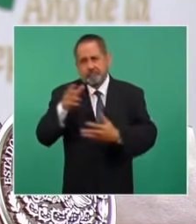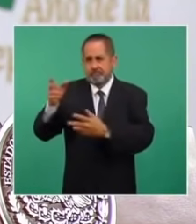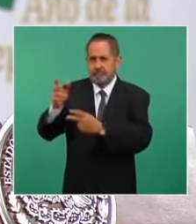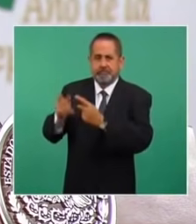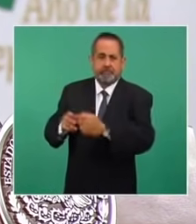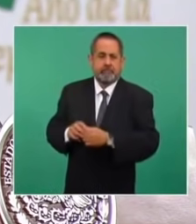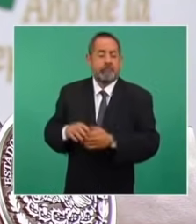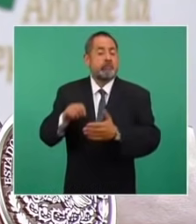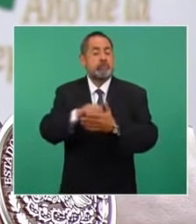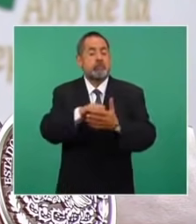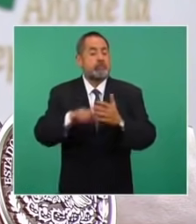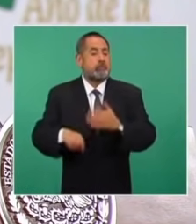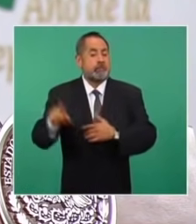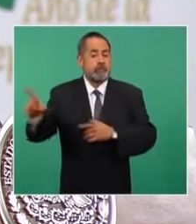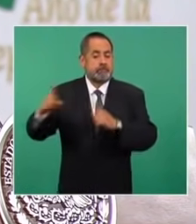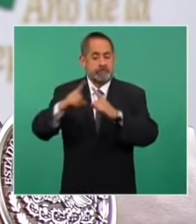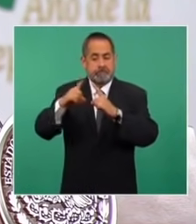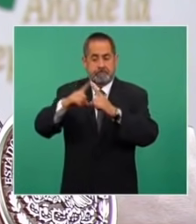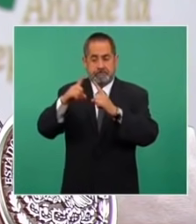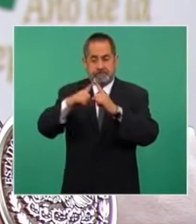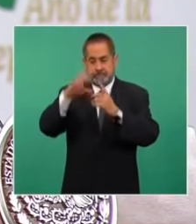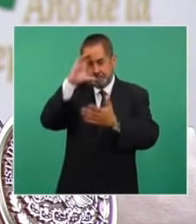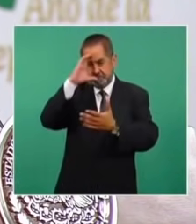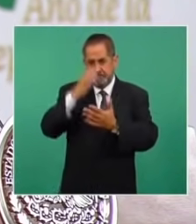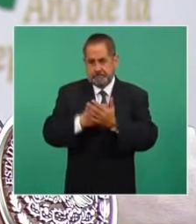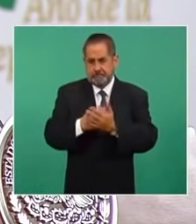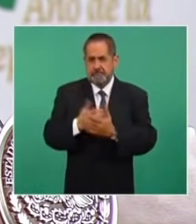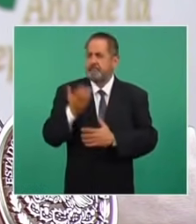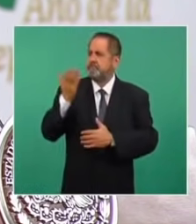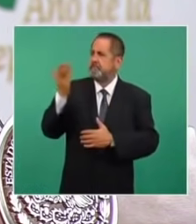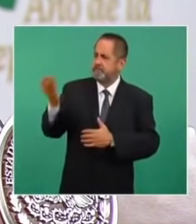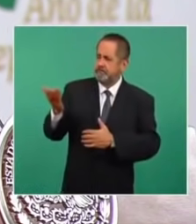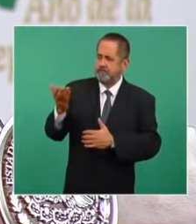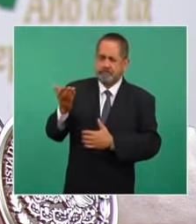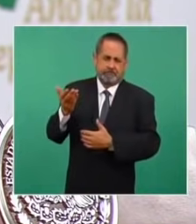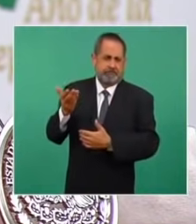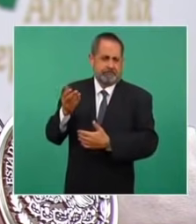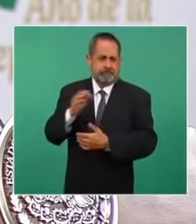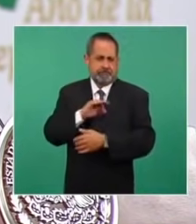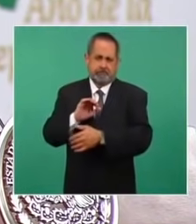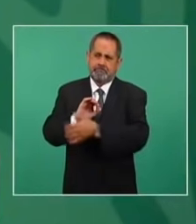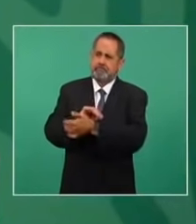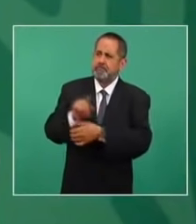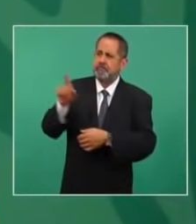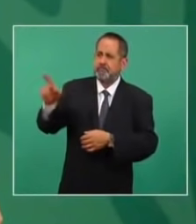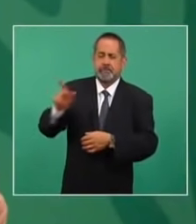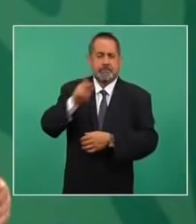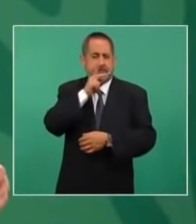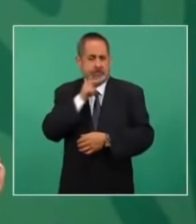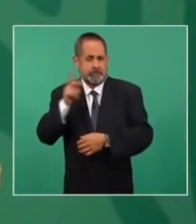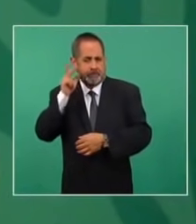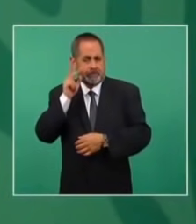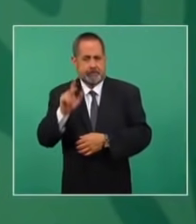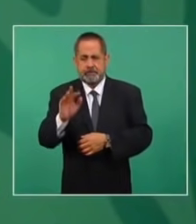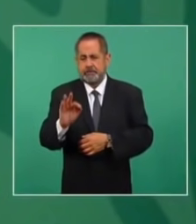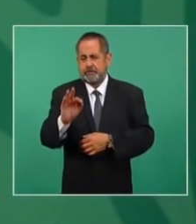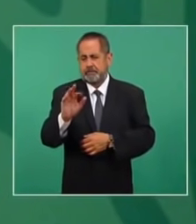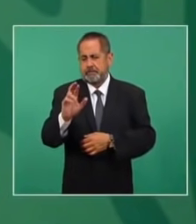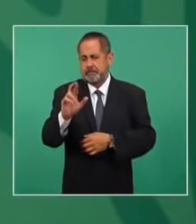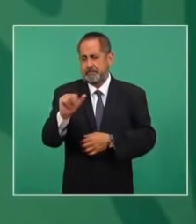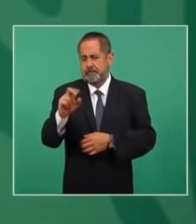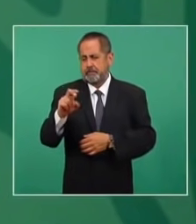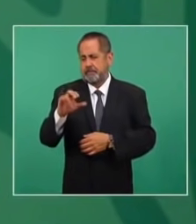la Iglesia Católica, se hizo una solicitud al Papa Francisco